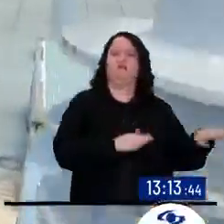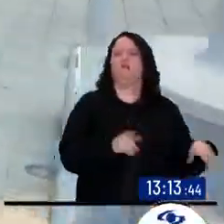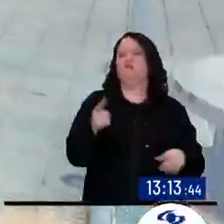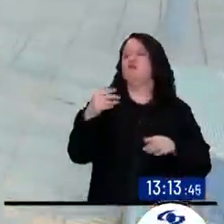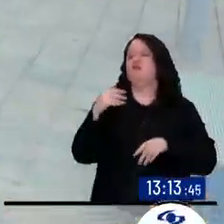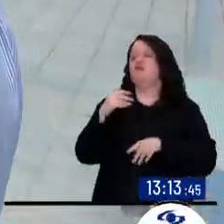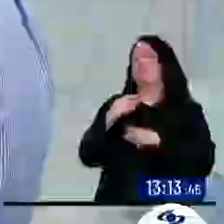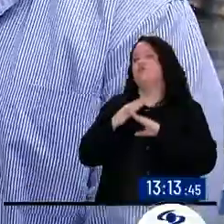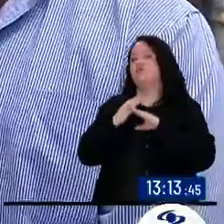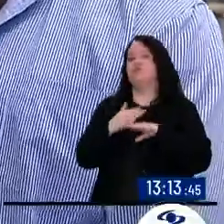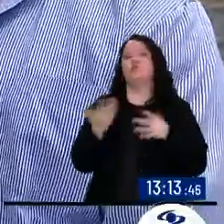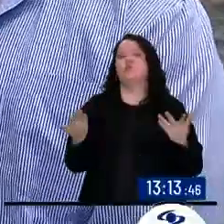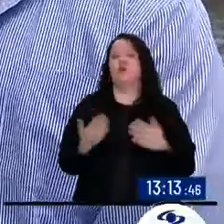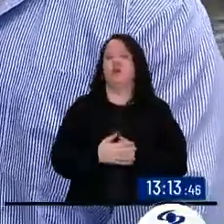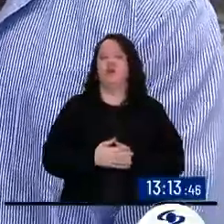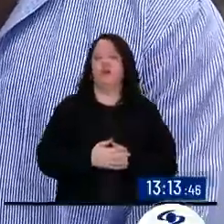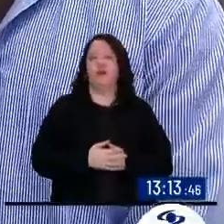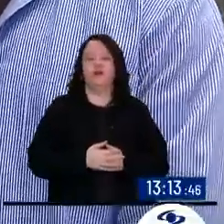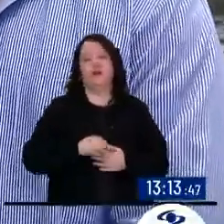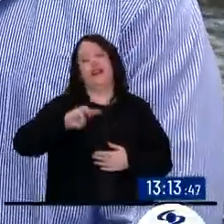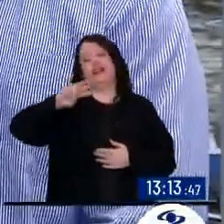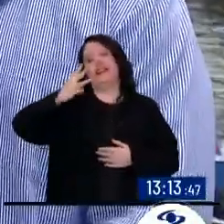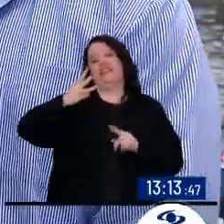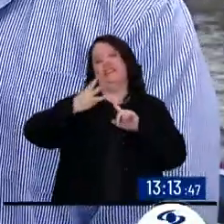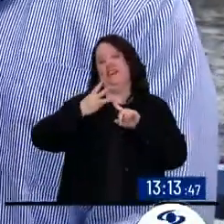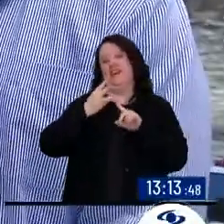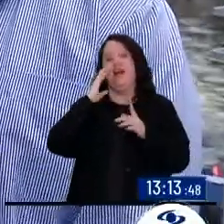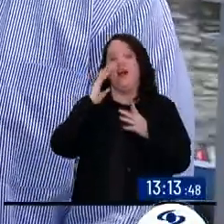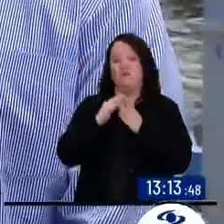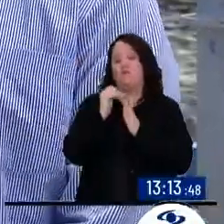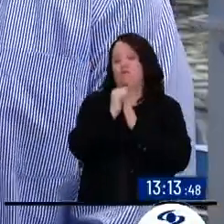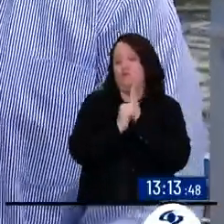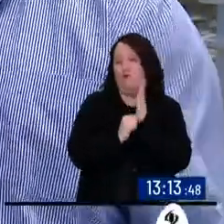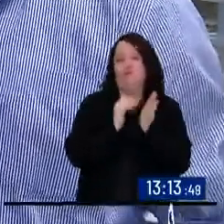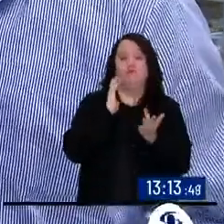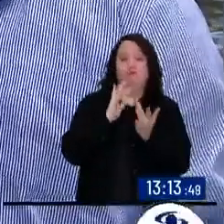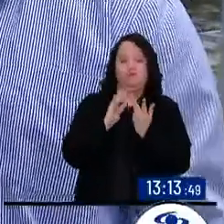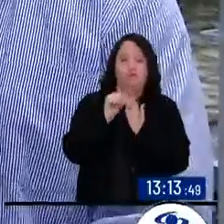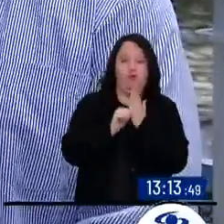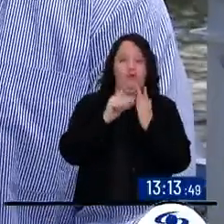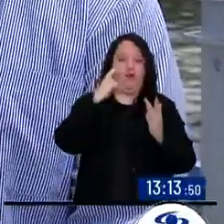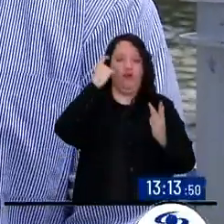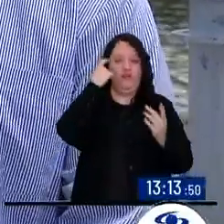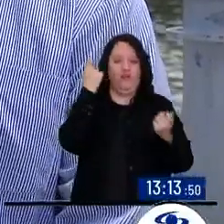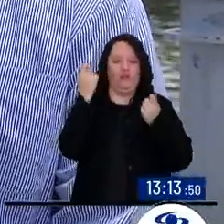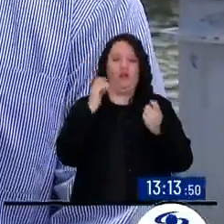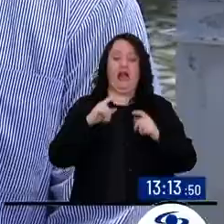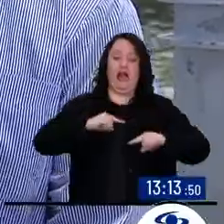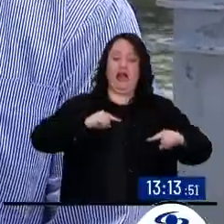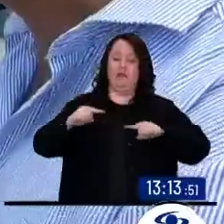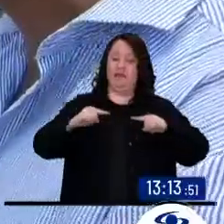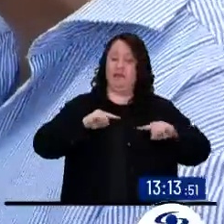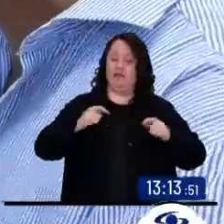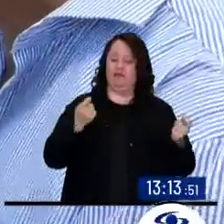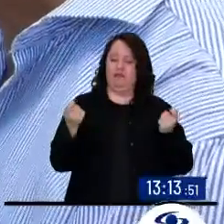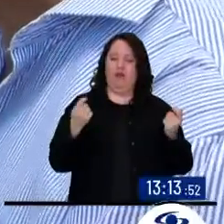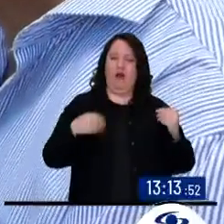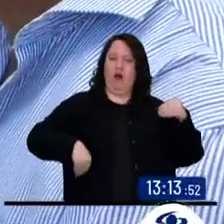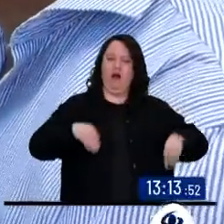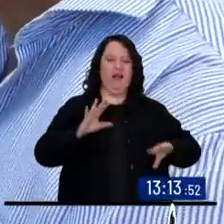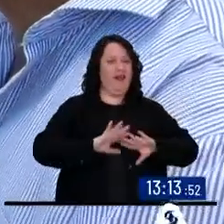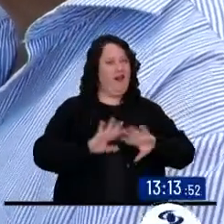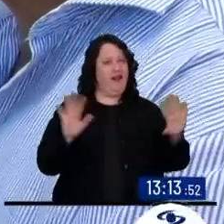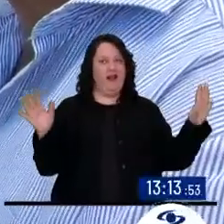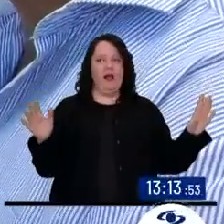corrupción. Bueno, eso es nuestro tercer eje programático de nuestro programa de gobierno, una administración pública transparente. Si yo gasto 10